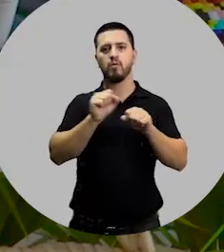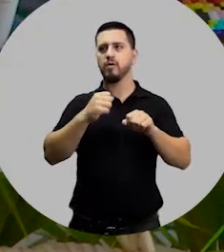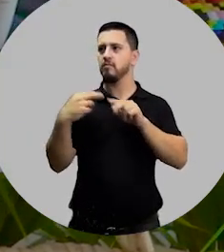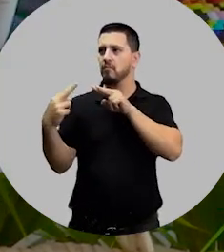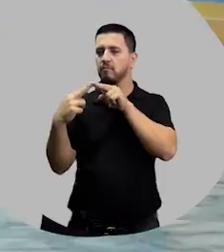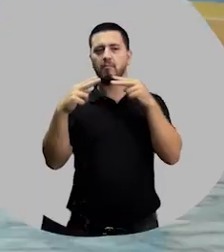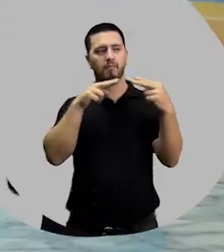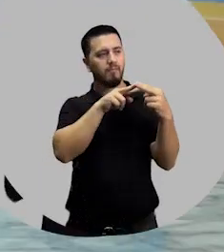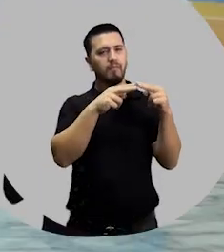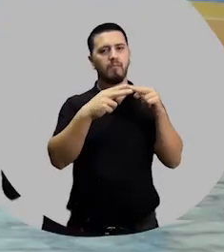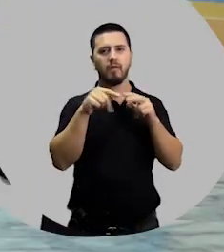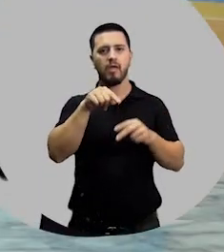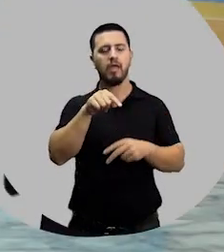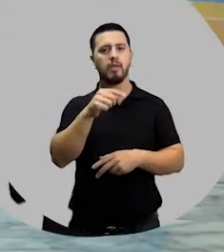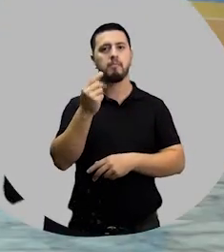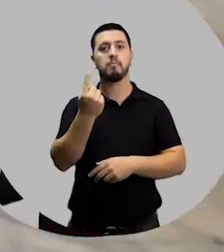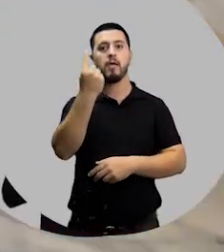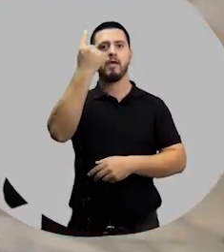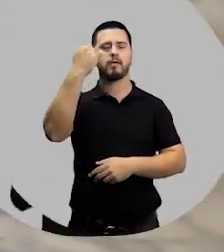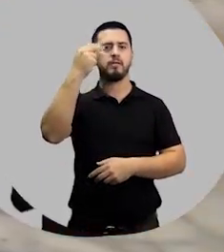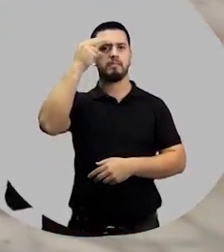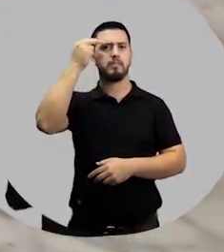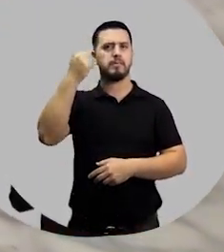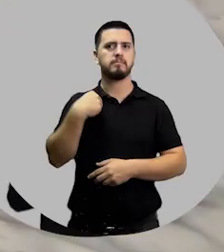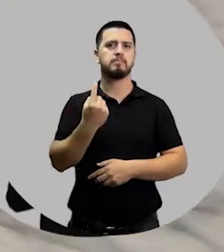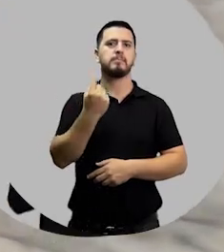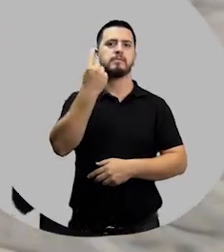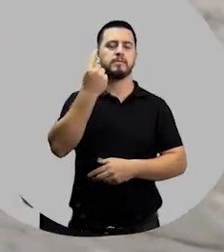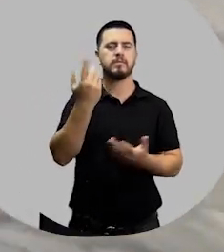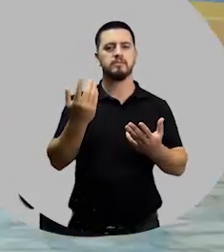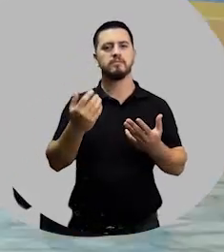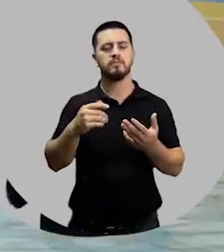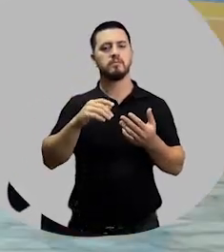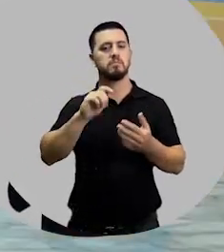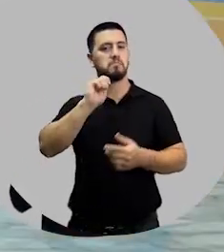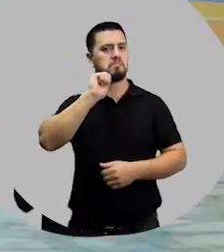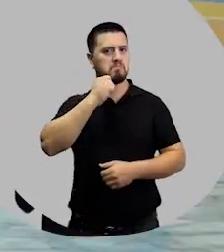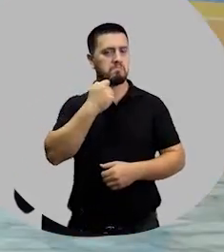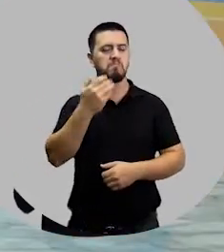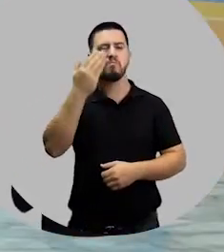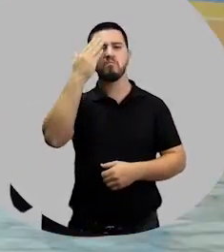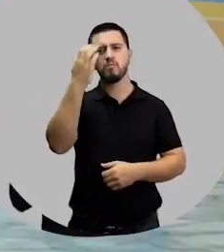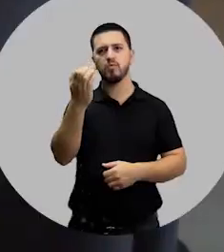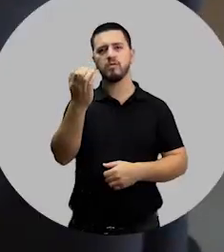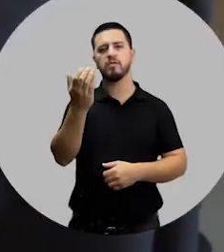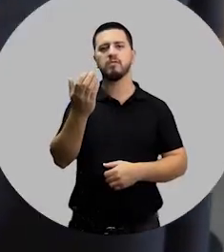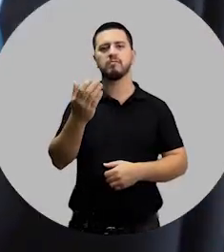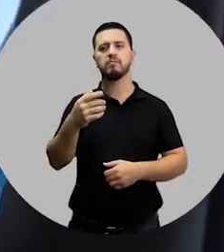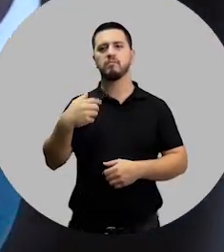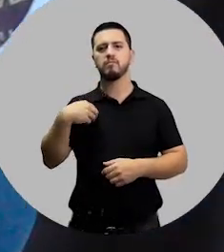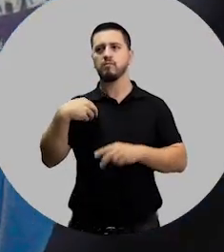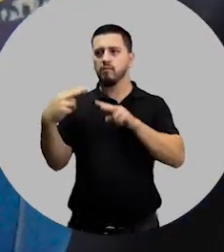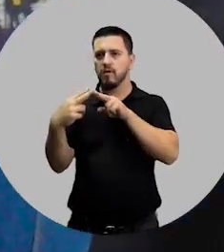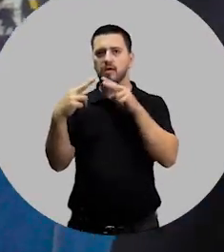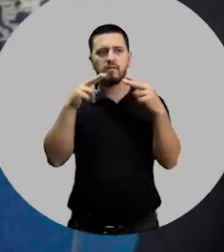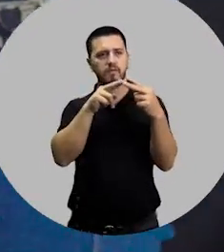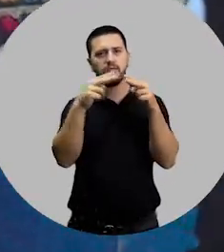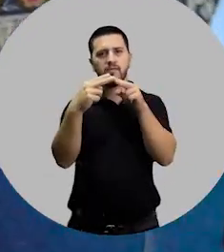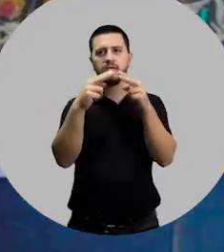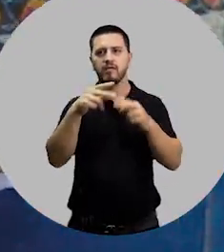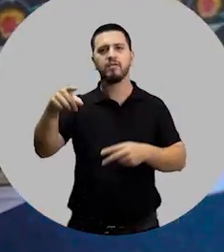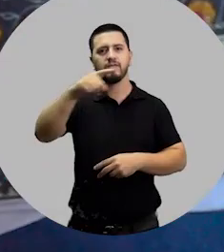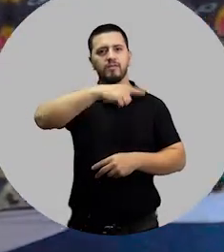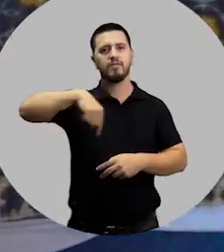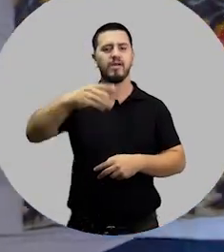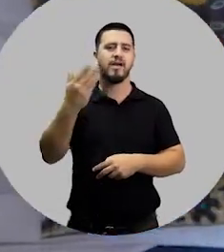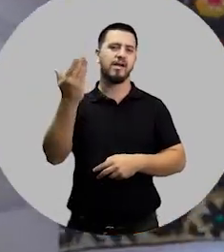aquí en la Expo es una primera experiencia para mí, ¿verdad? Y bueno, es súper genial porque nos encontramos entre todas